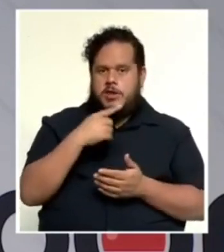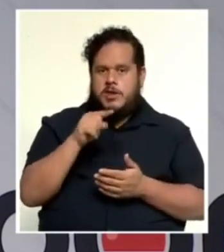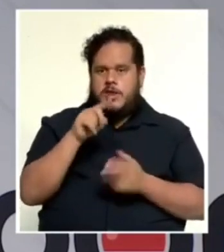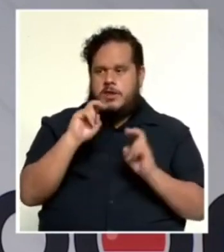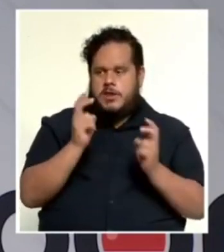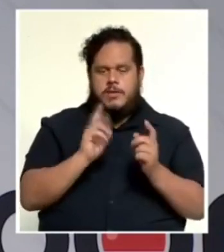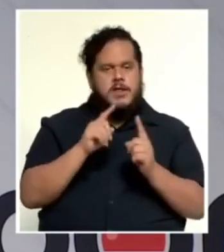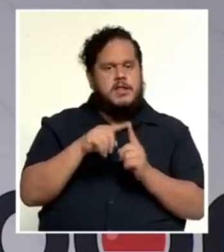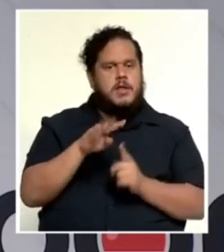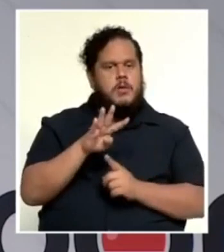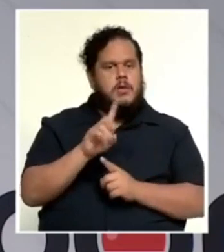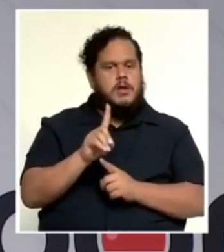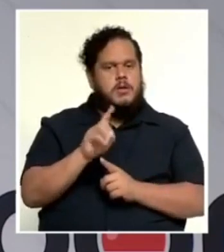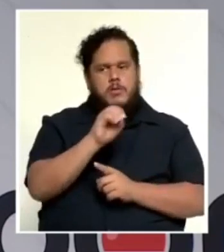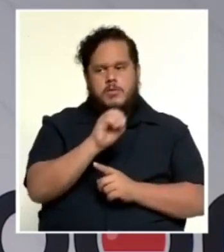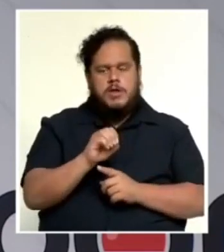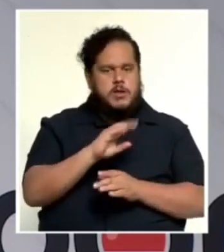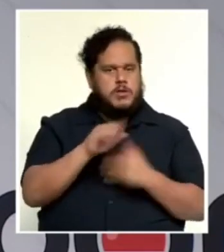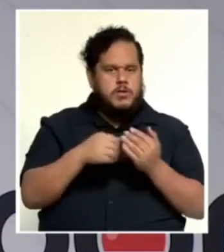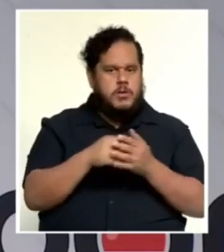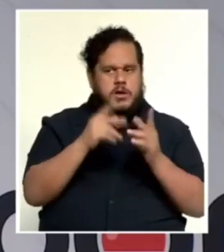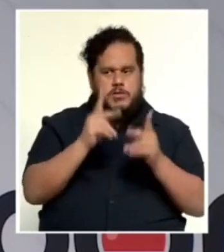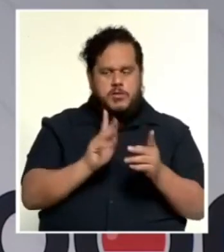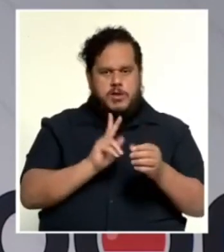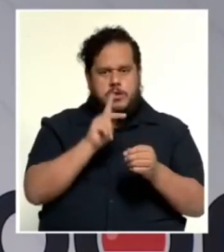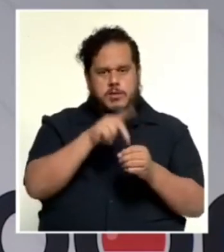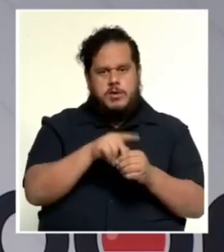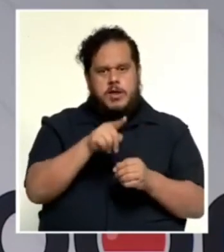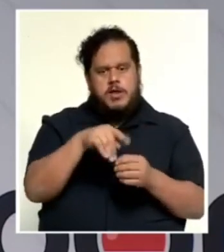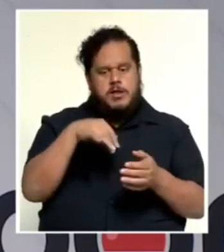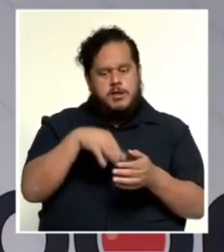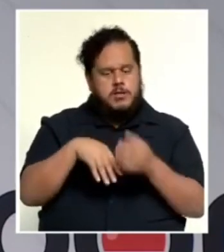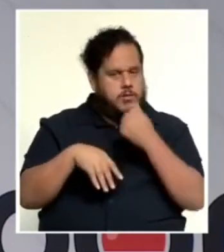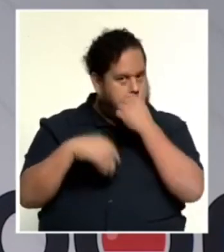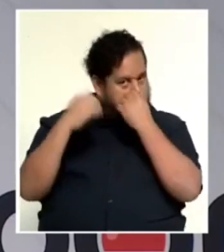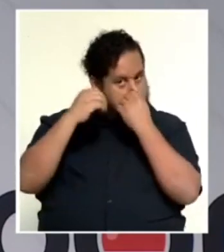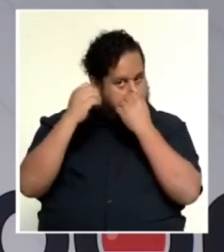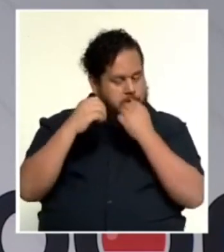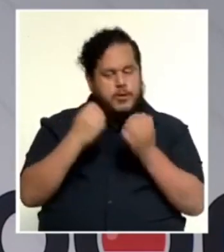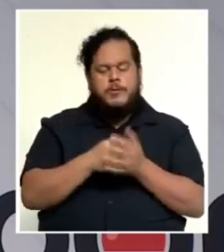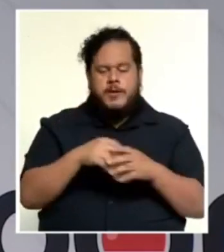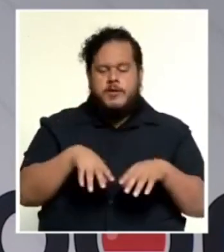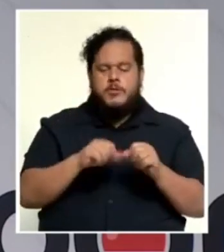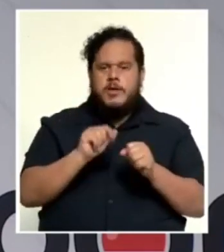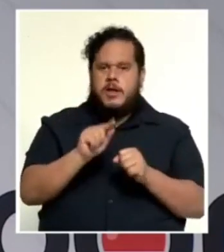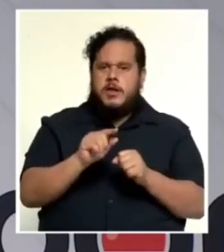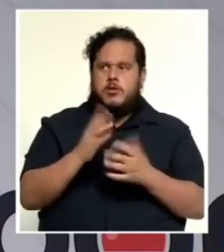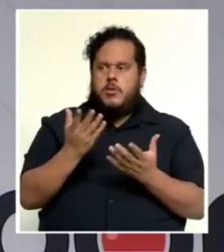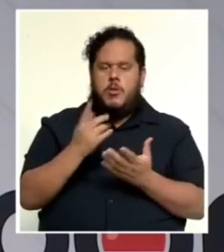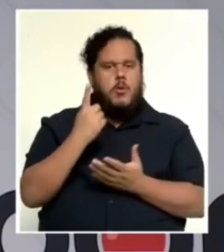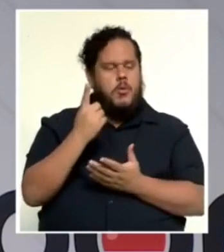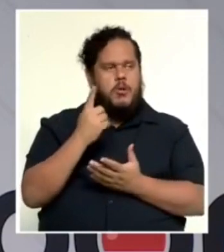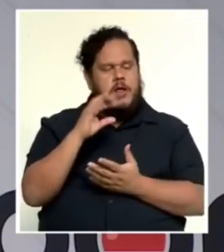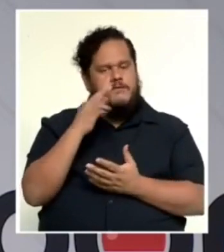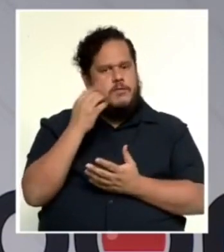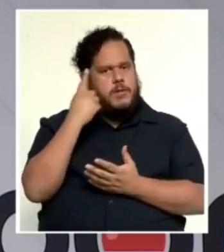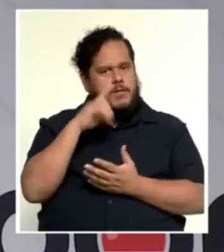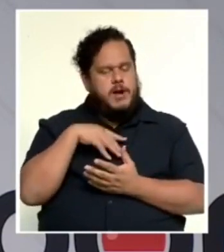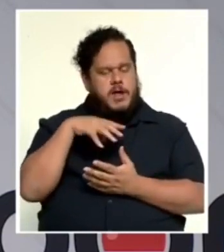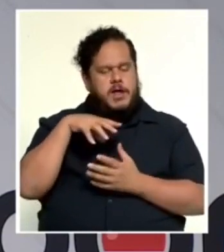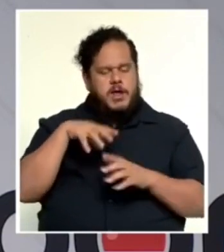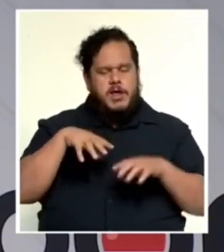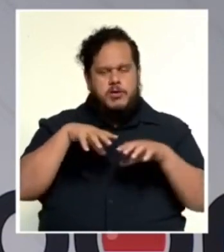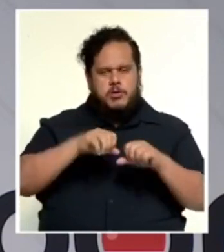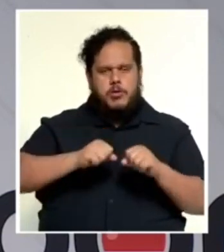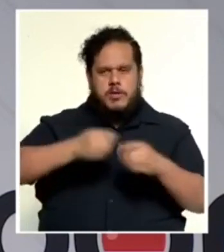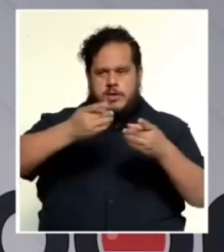un 41% de las personas que participaron en este estudio de opinión pues tomaban eso como una consideración para su toma de